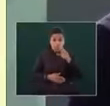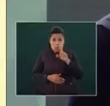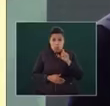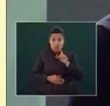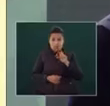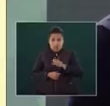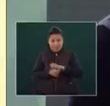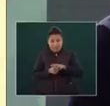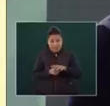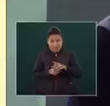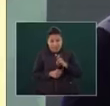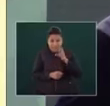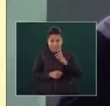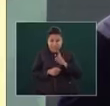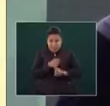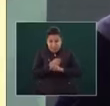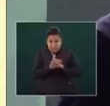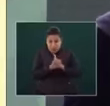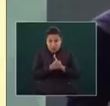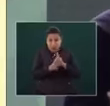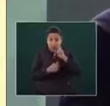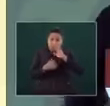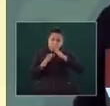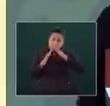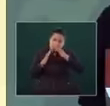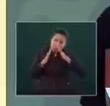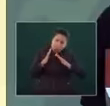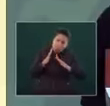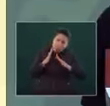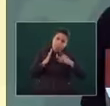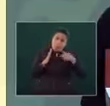crisis económica. Como ayudamos abajo,